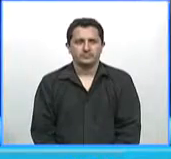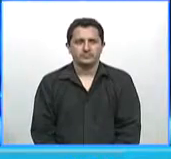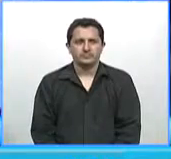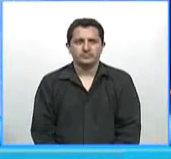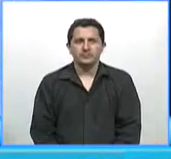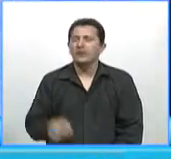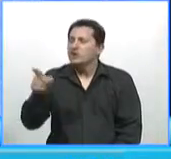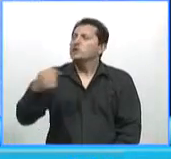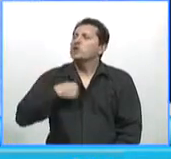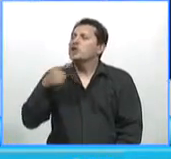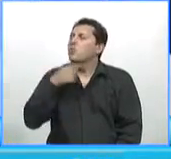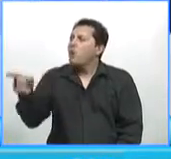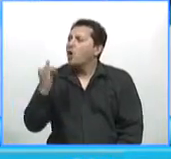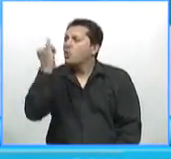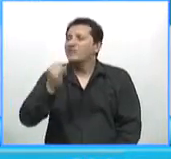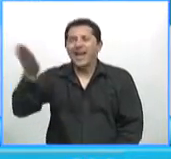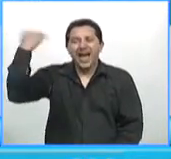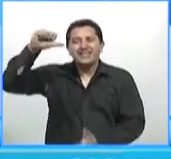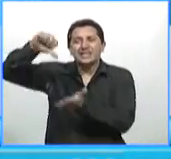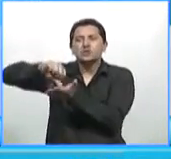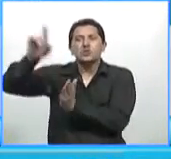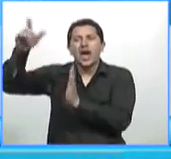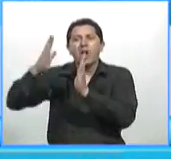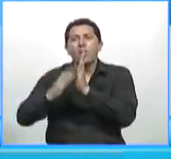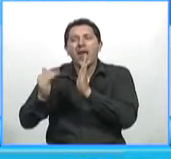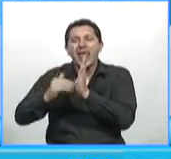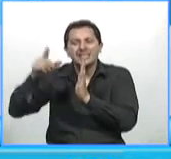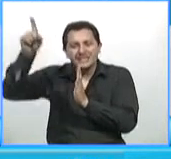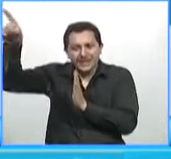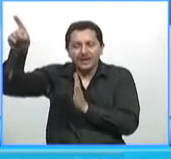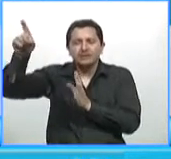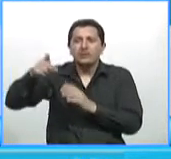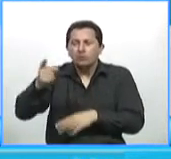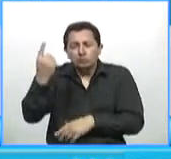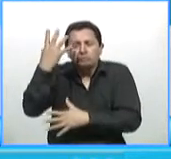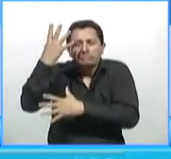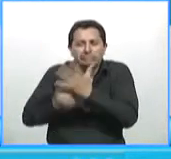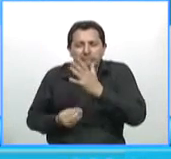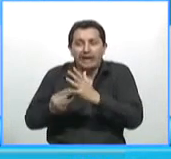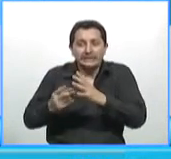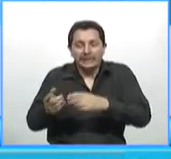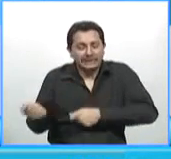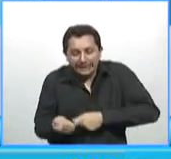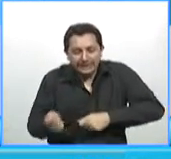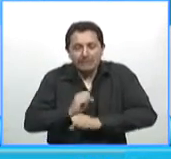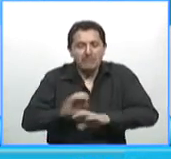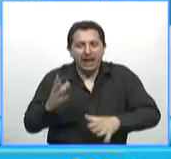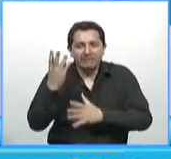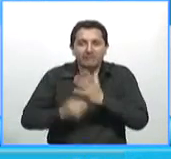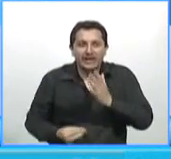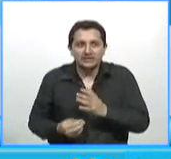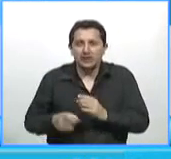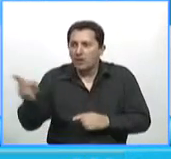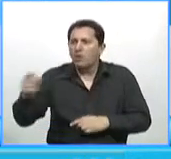Buffy, quiero que cuentes en Valencia cuando cometiste un error tuyo de técnica y qué